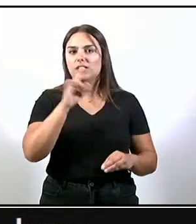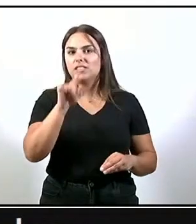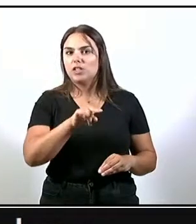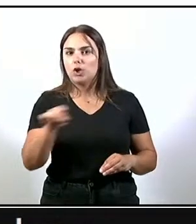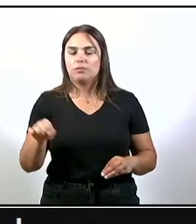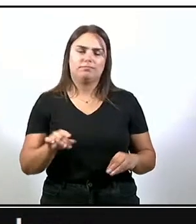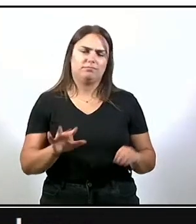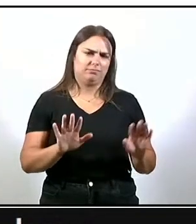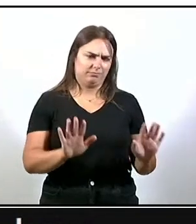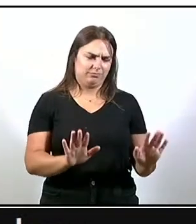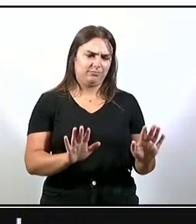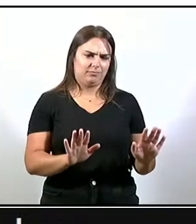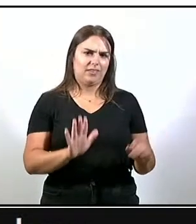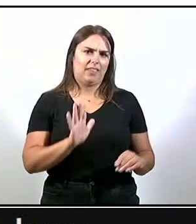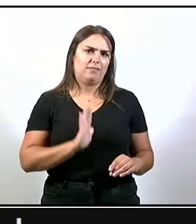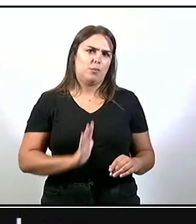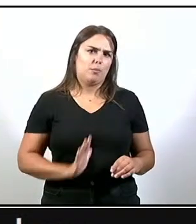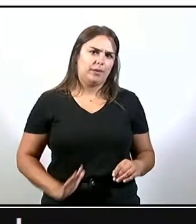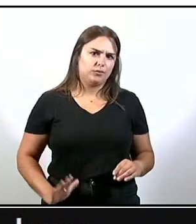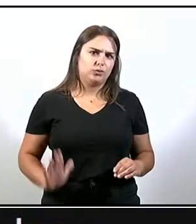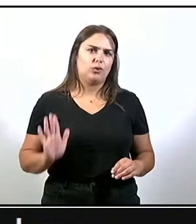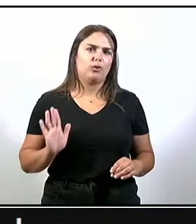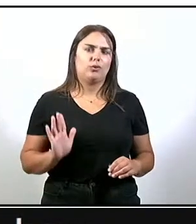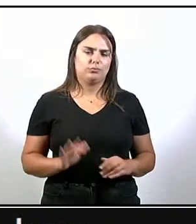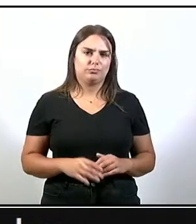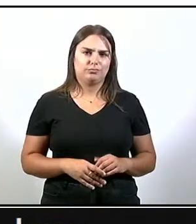Tenemos con esas